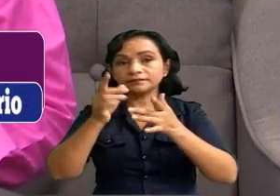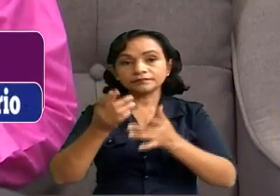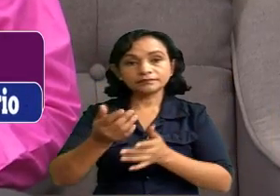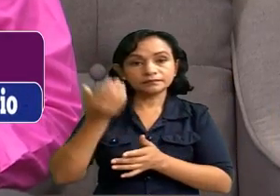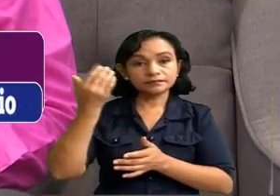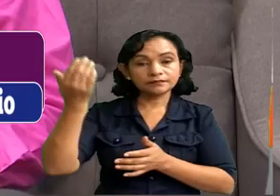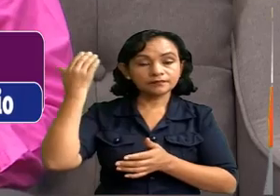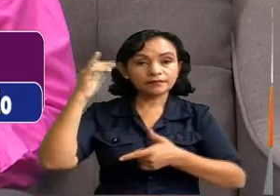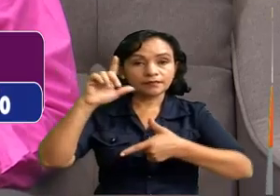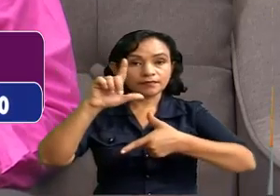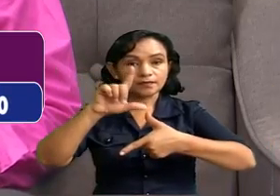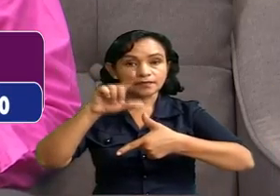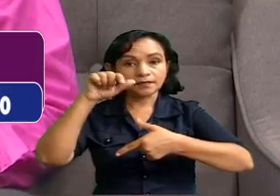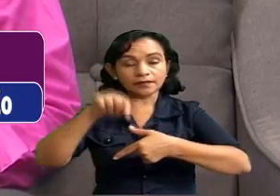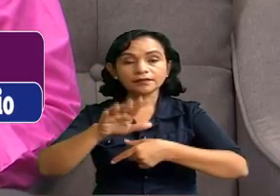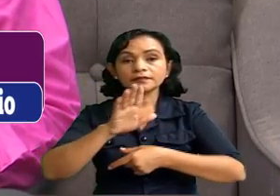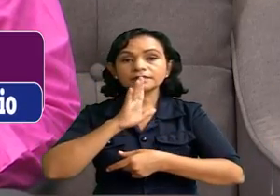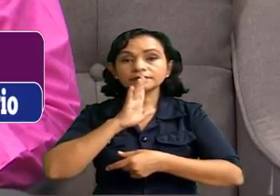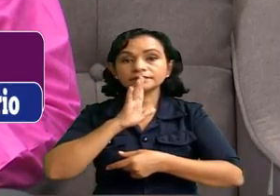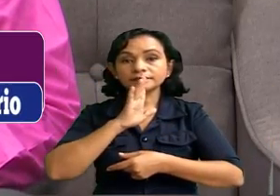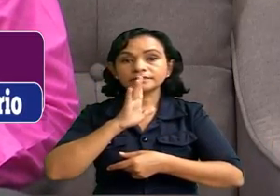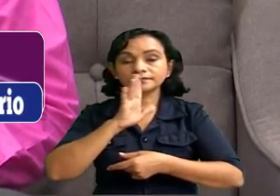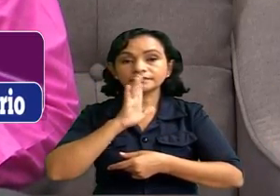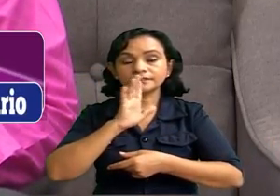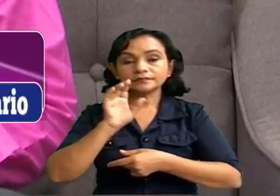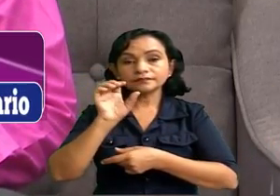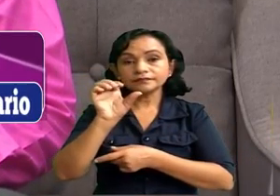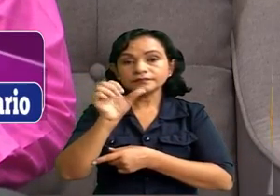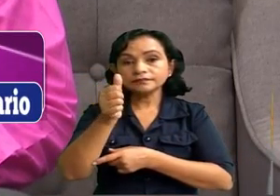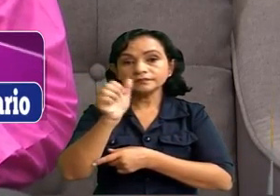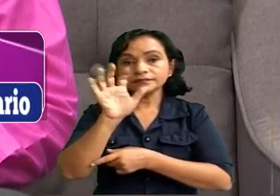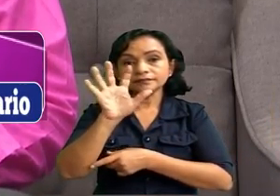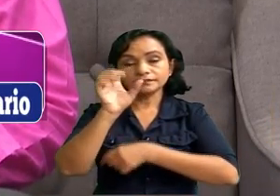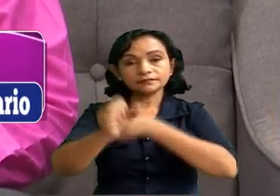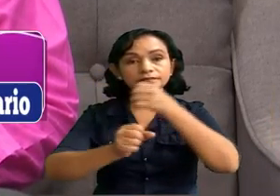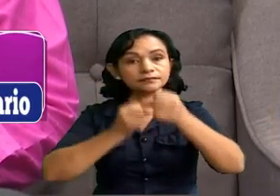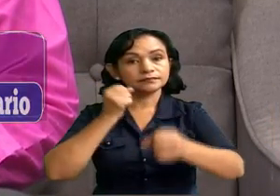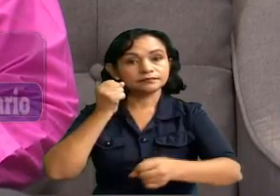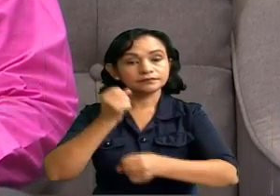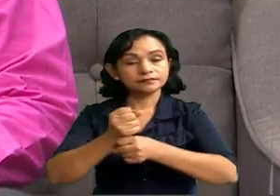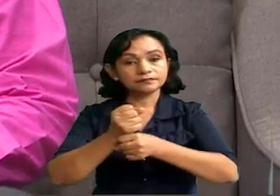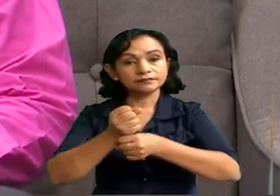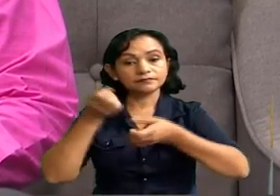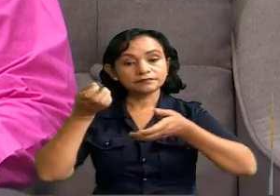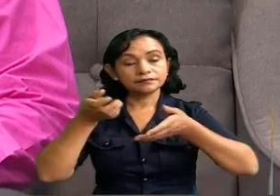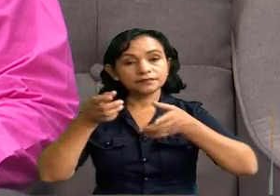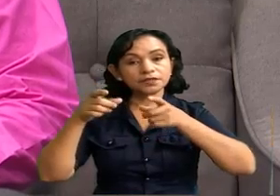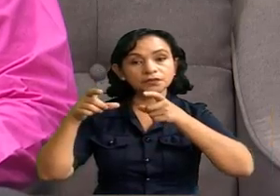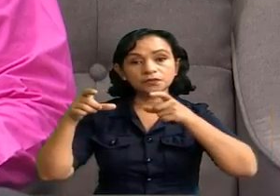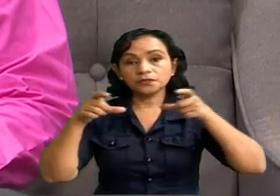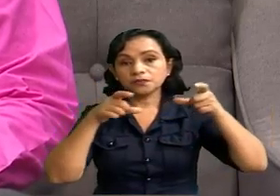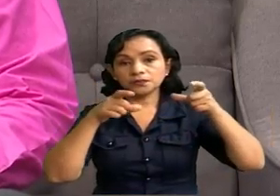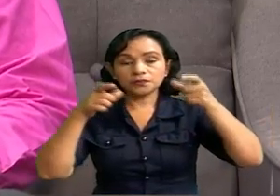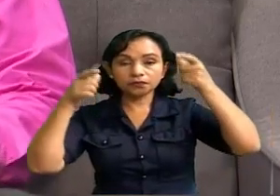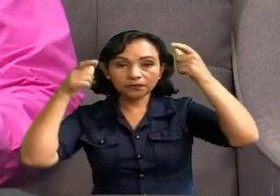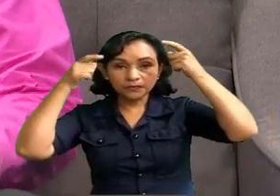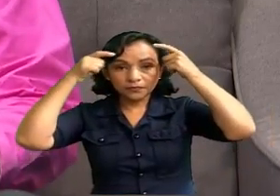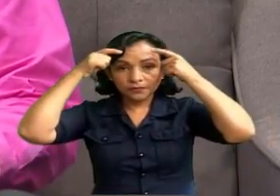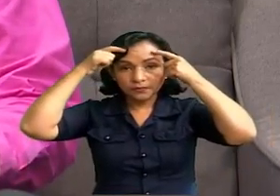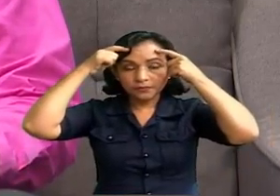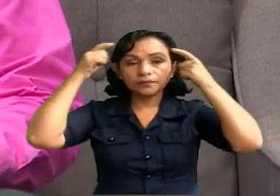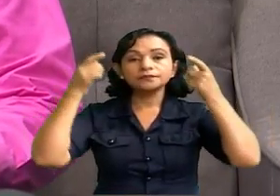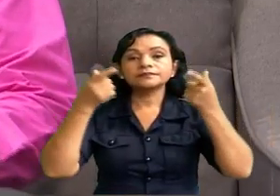de Latinoamérica. Hoy estaremos conversando a propósito de cumplirse el 65 aniversario del natalicio del comandante eterno Hugo Rafael Chávez